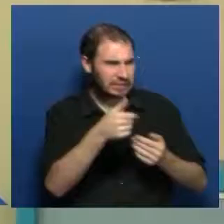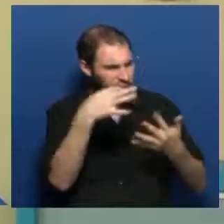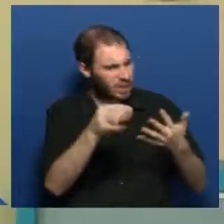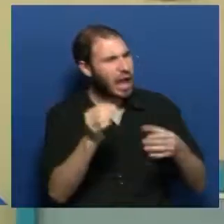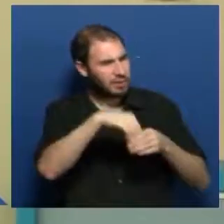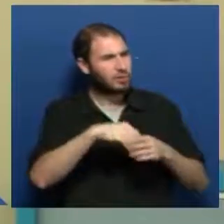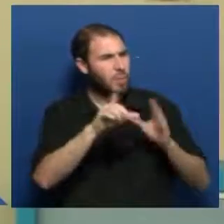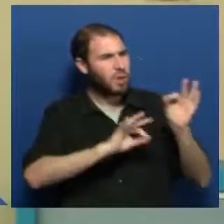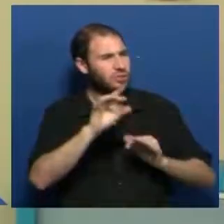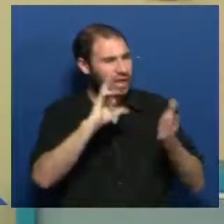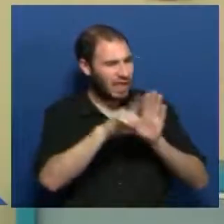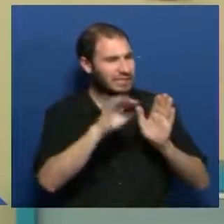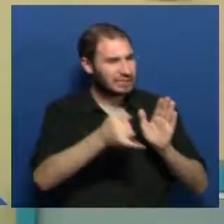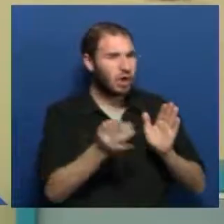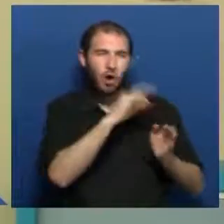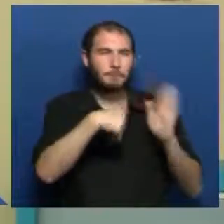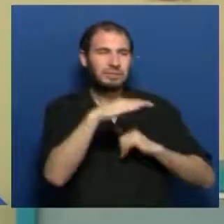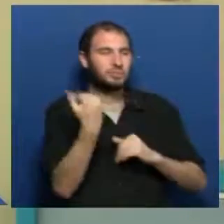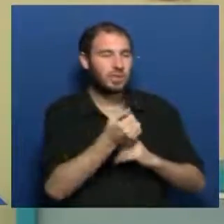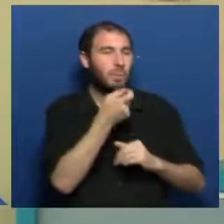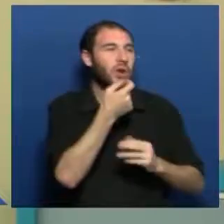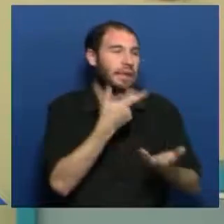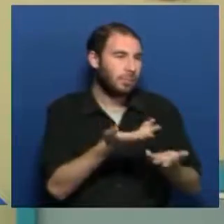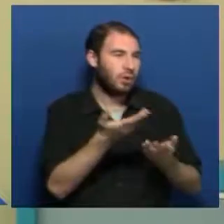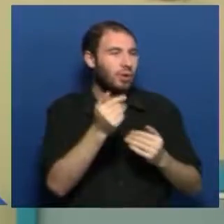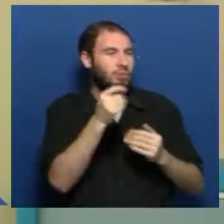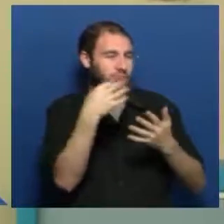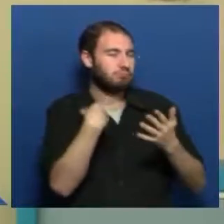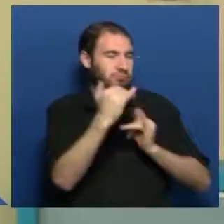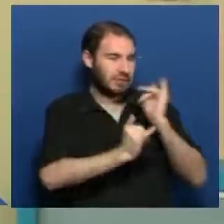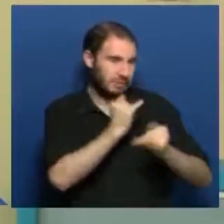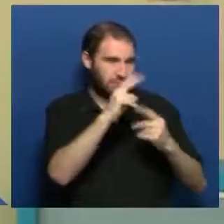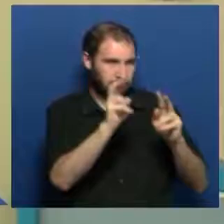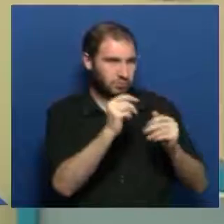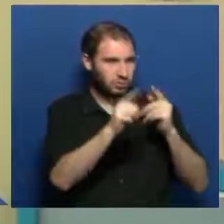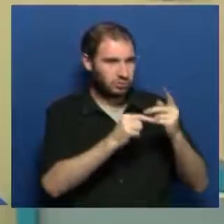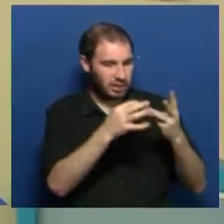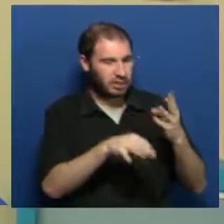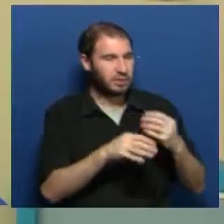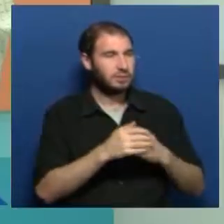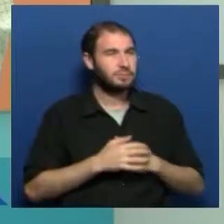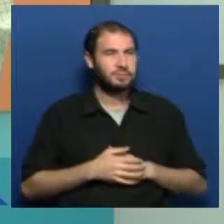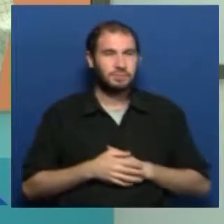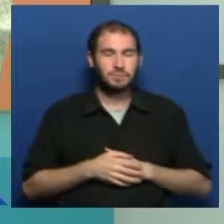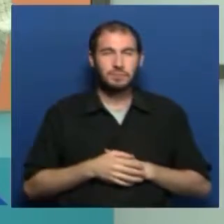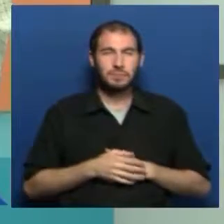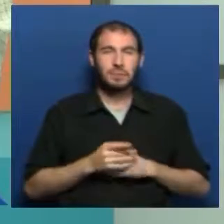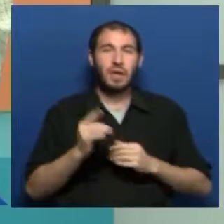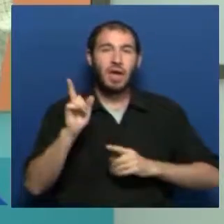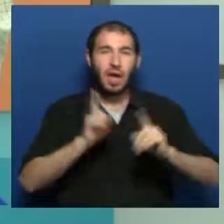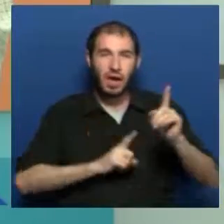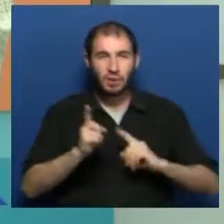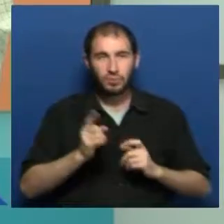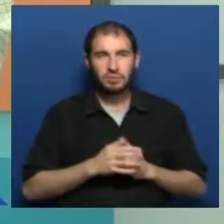observaciones en este proyecto de reforma o las más importantes? Como por ejemplo, para ir citando y metiéndonos en algunos temas, la prohibición de colectora. Hay algunas